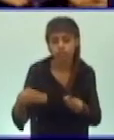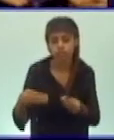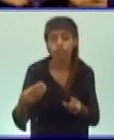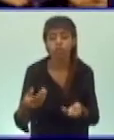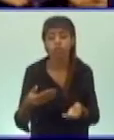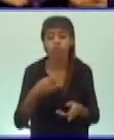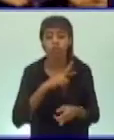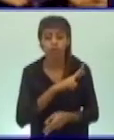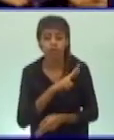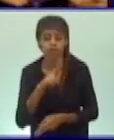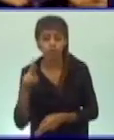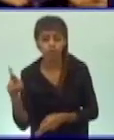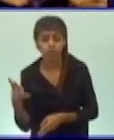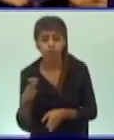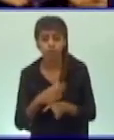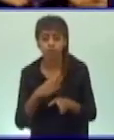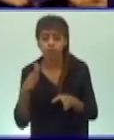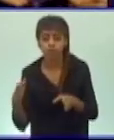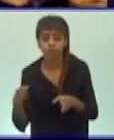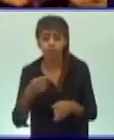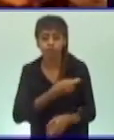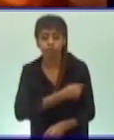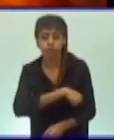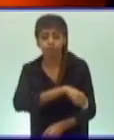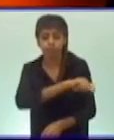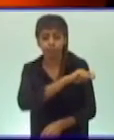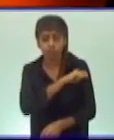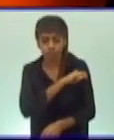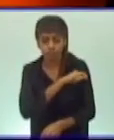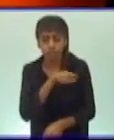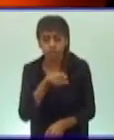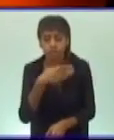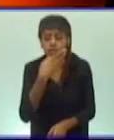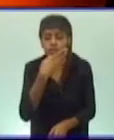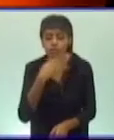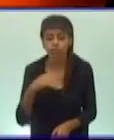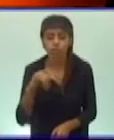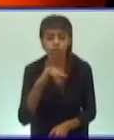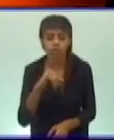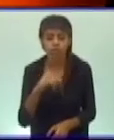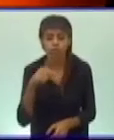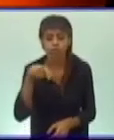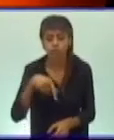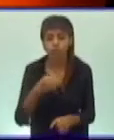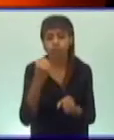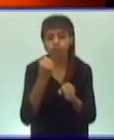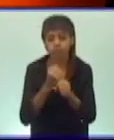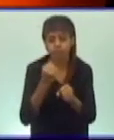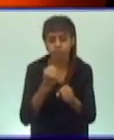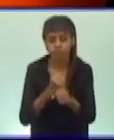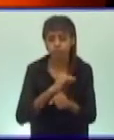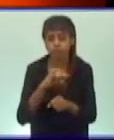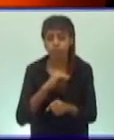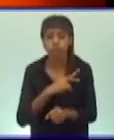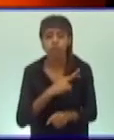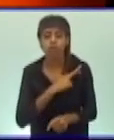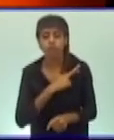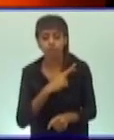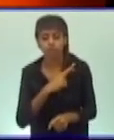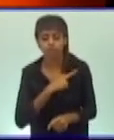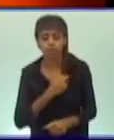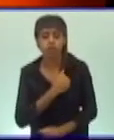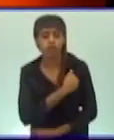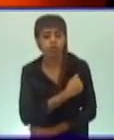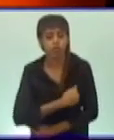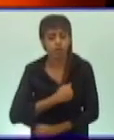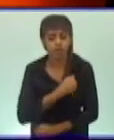gobierno revolucionario. Esos jóvenes que hoy también están dando muestras de responsabilidad, de amor y